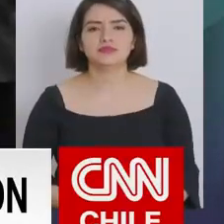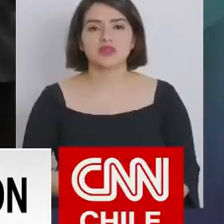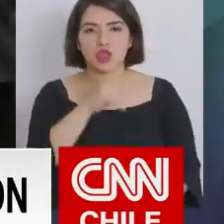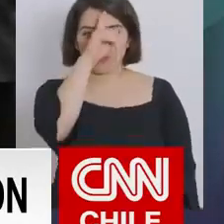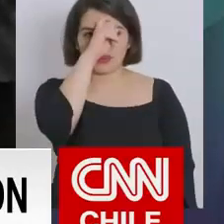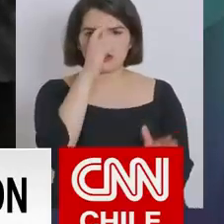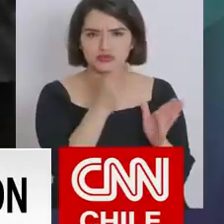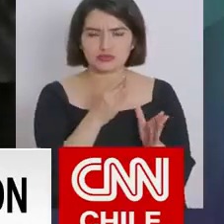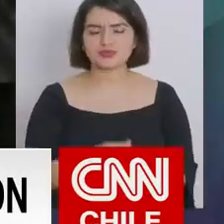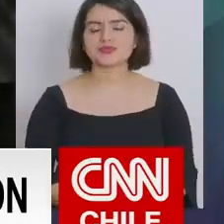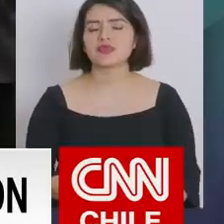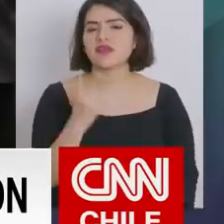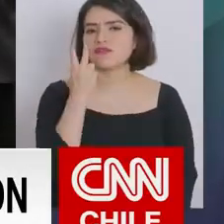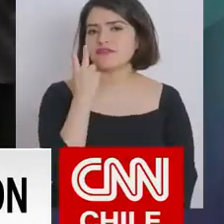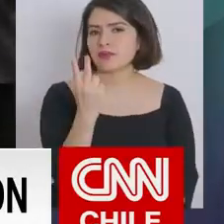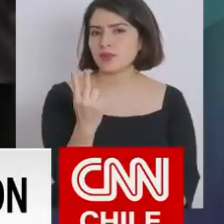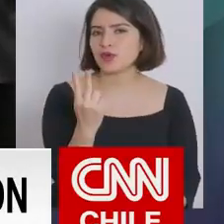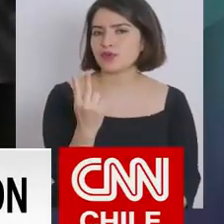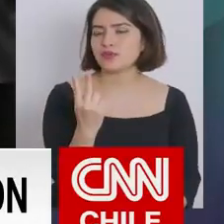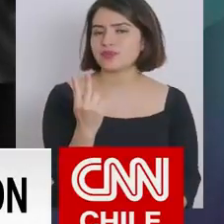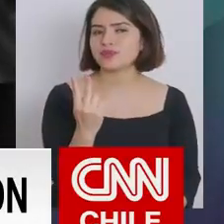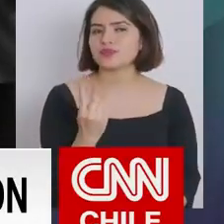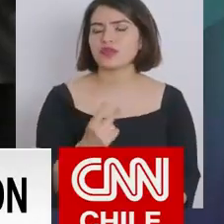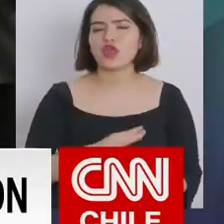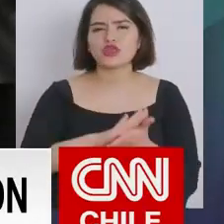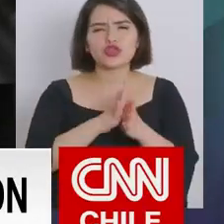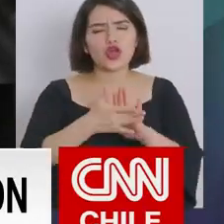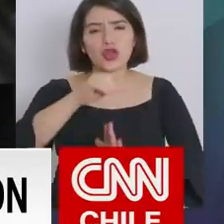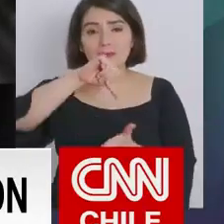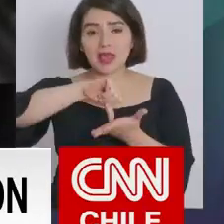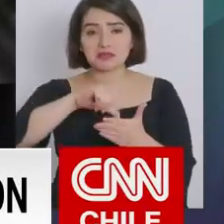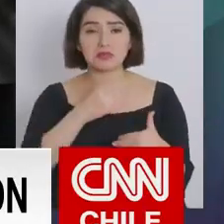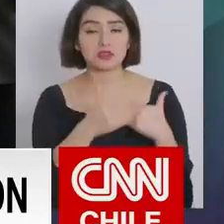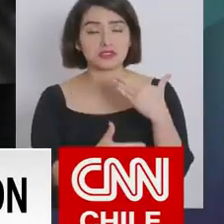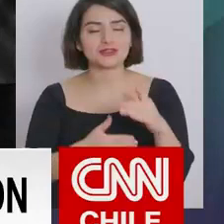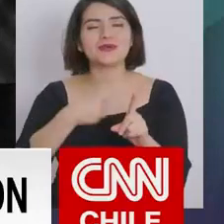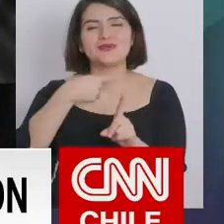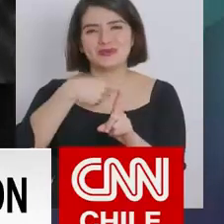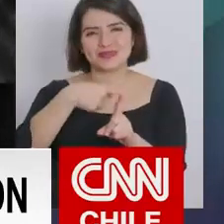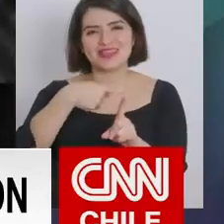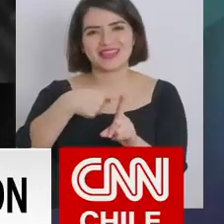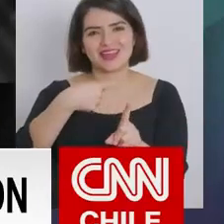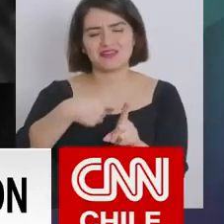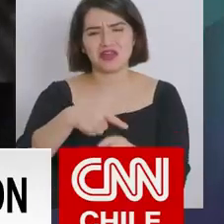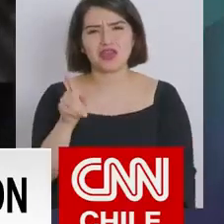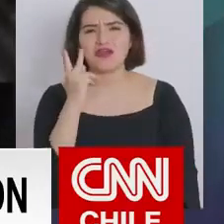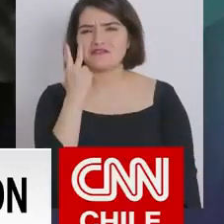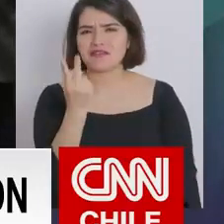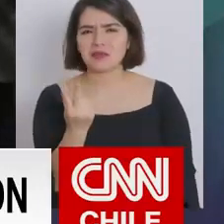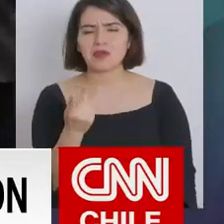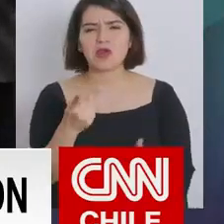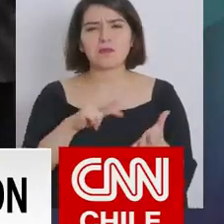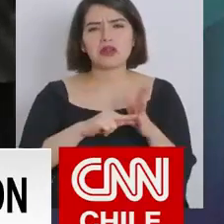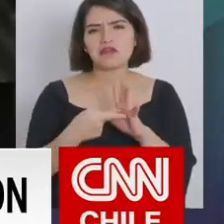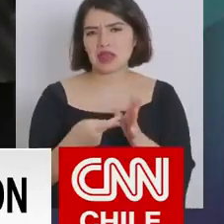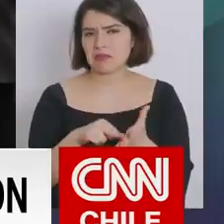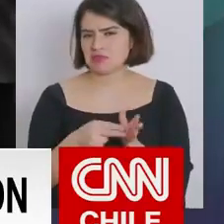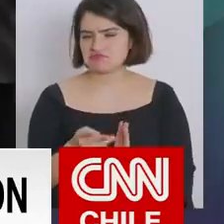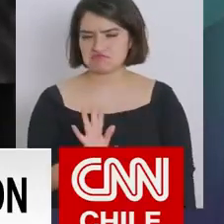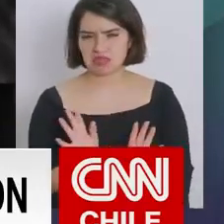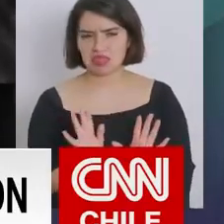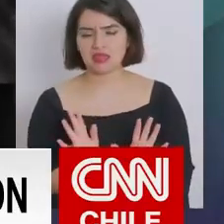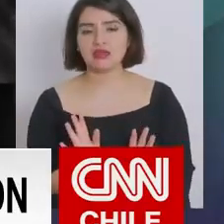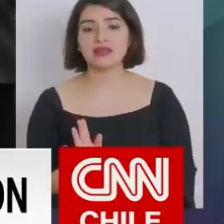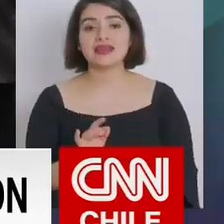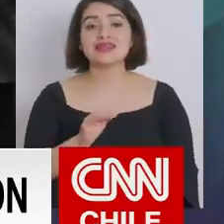hemos visto efectivamente a nivel de todo el país que el proceso ha ido positivamente. No hemos visto situaciones particulares en